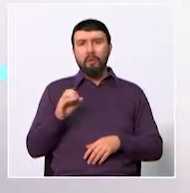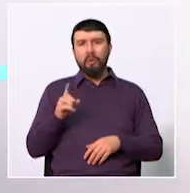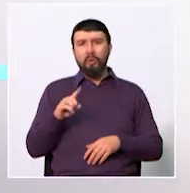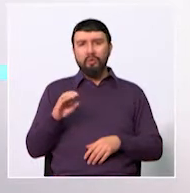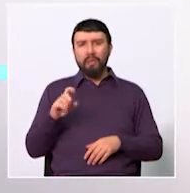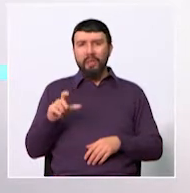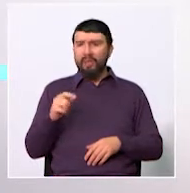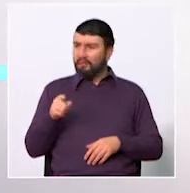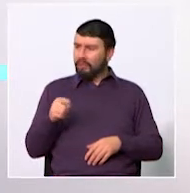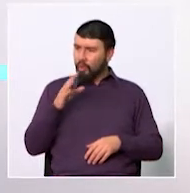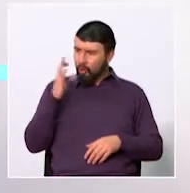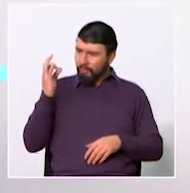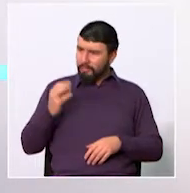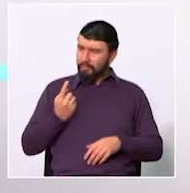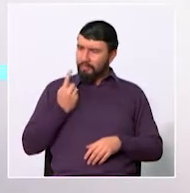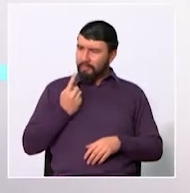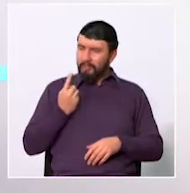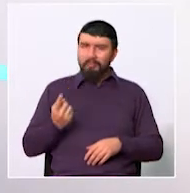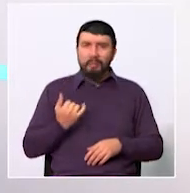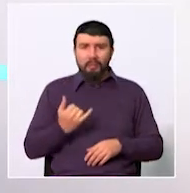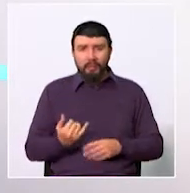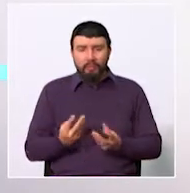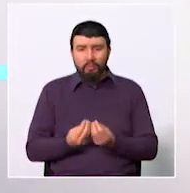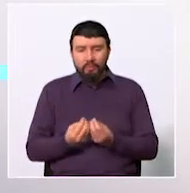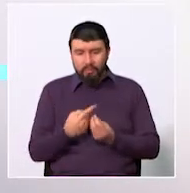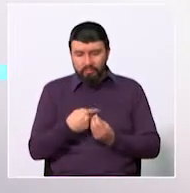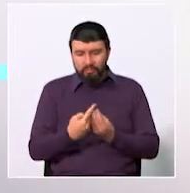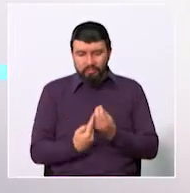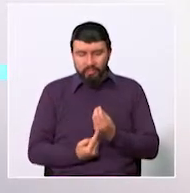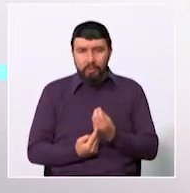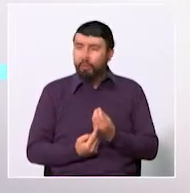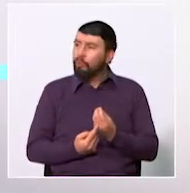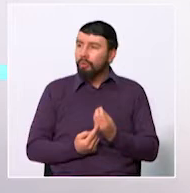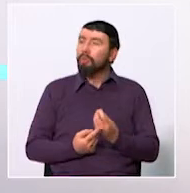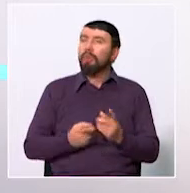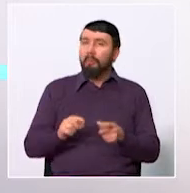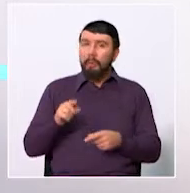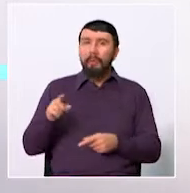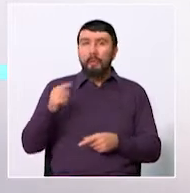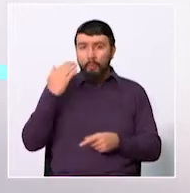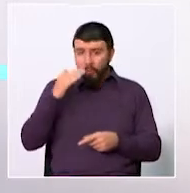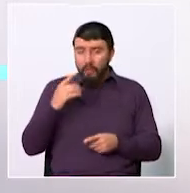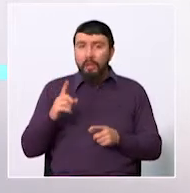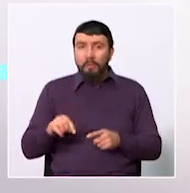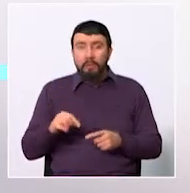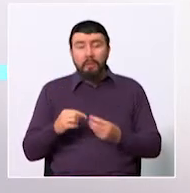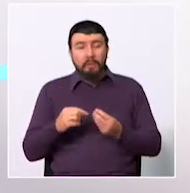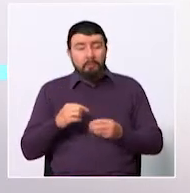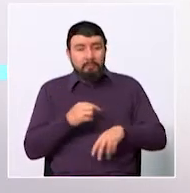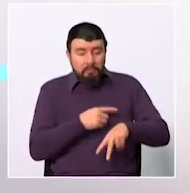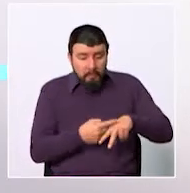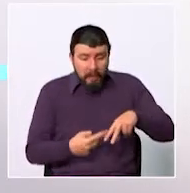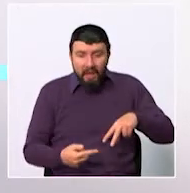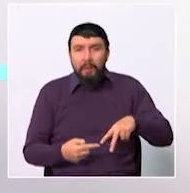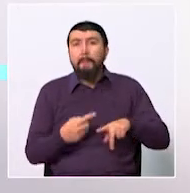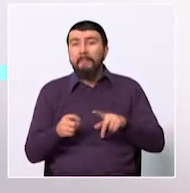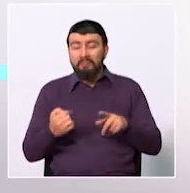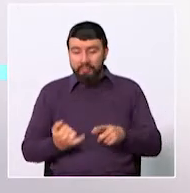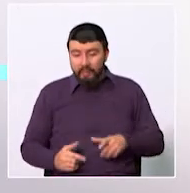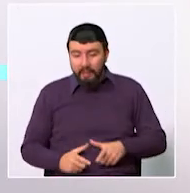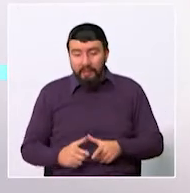que el barco de los de los hombros de los hombres no a las mujeres también les daba varices allá en sus genitales